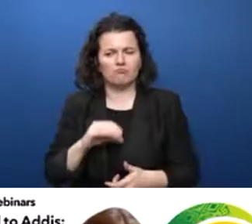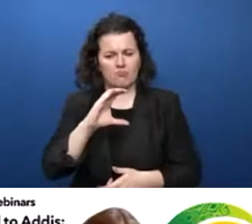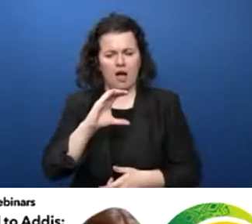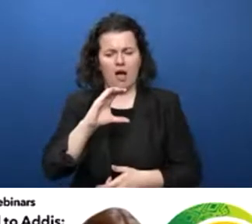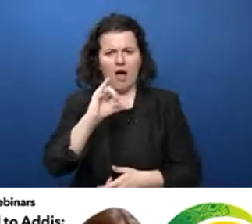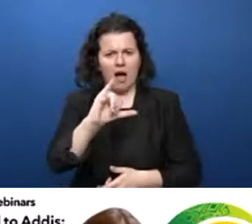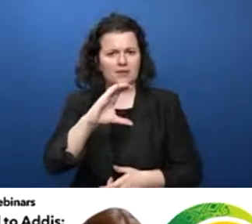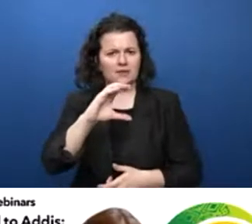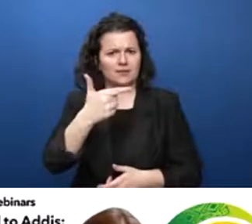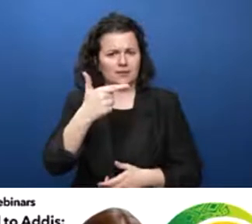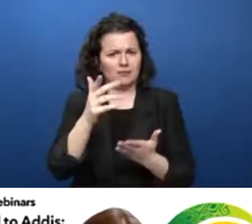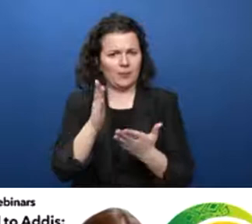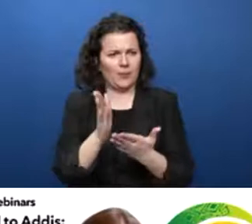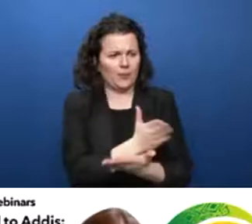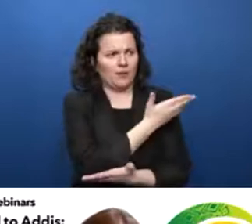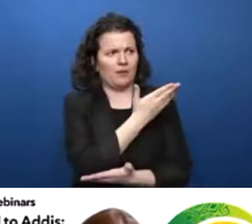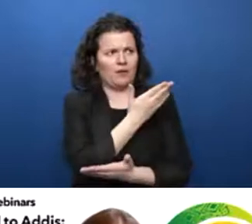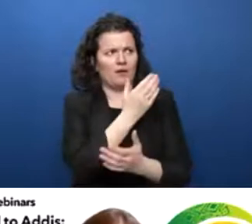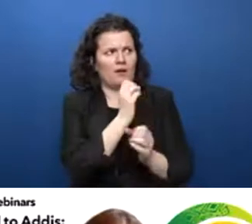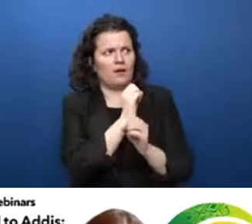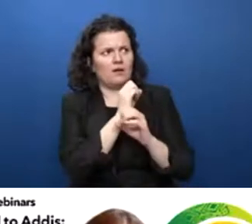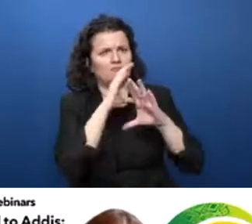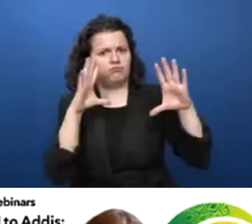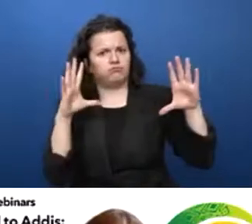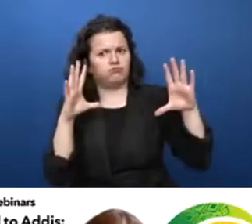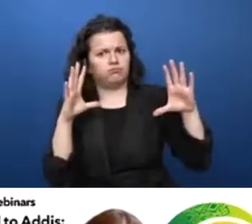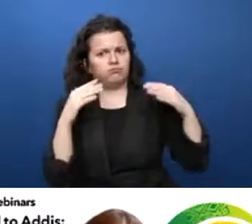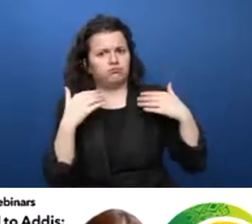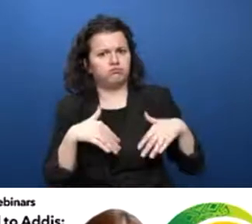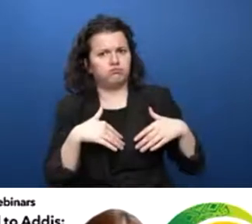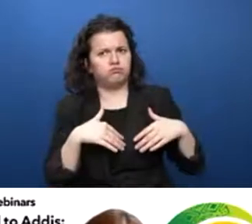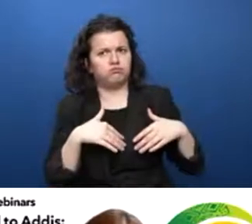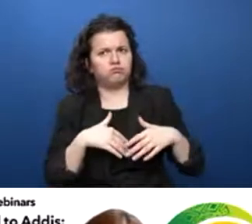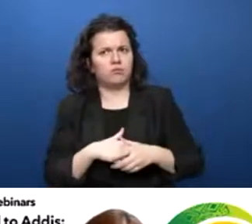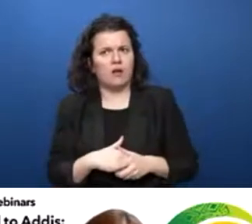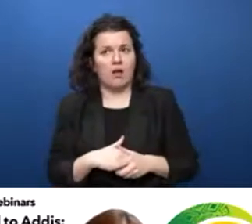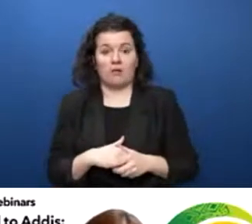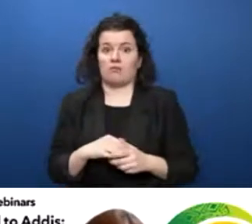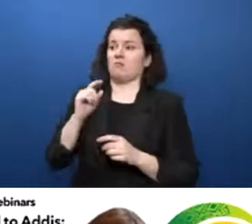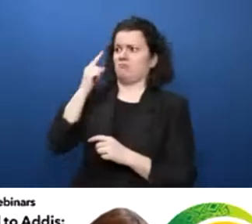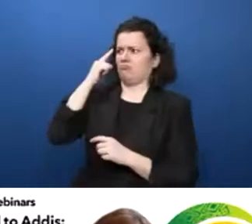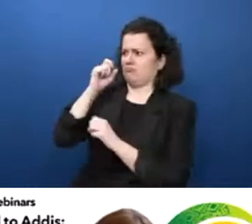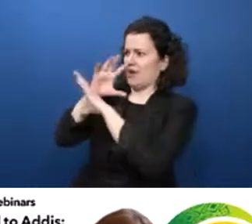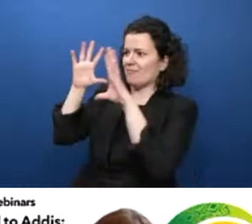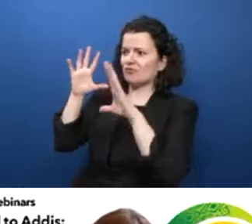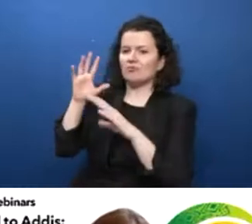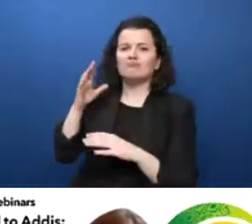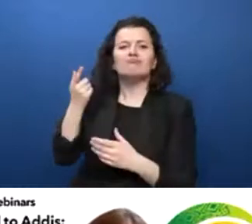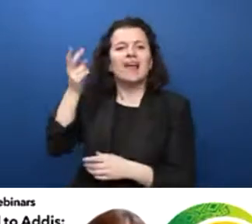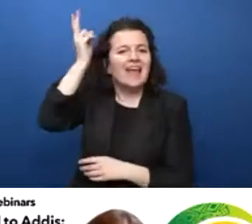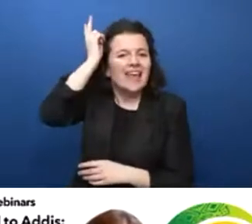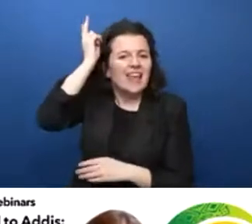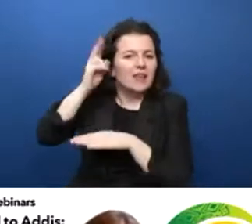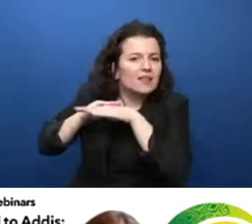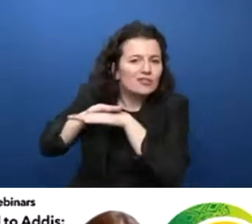indígena o simplemente vivir en el interior de mi país, esto se convertiría en una barrera más. ¿Y por qué digo esto?